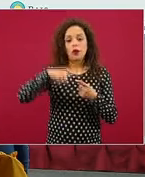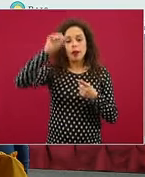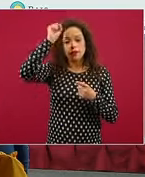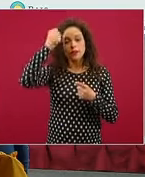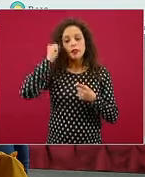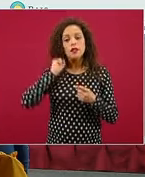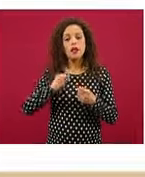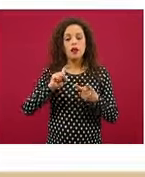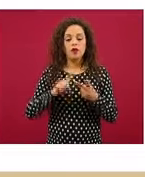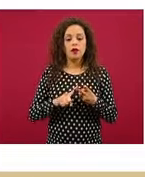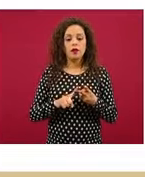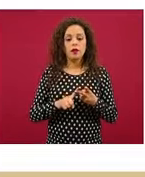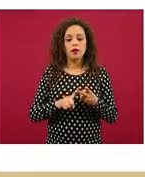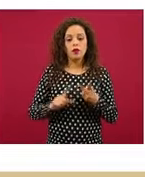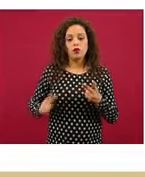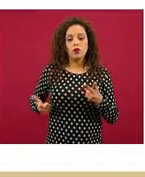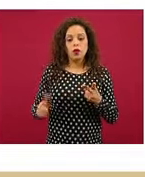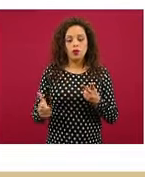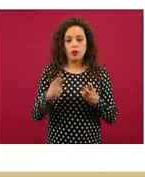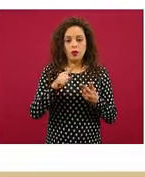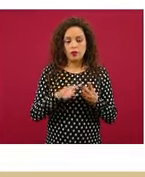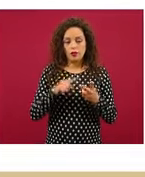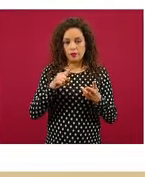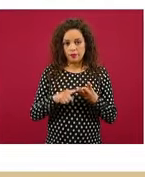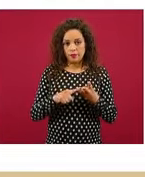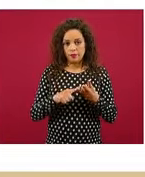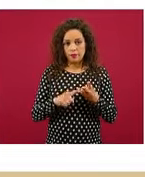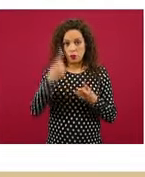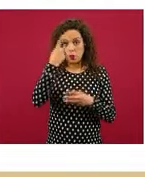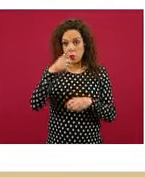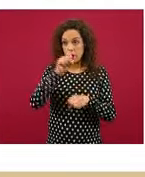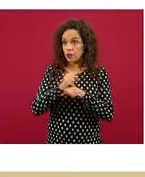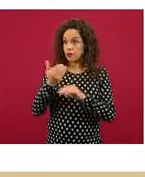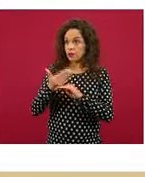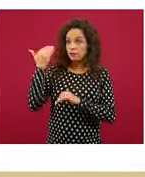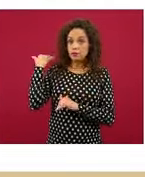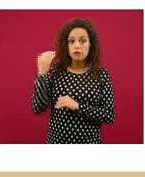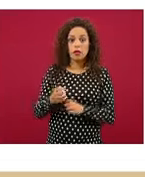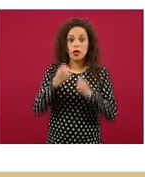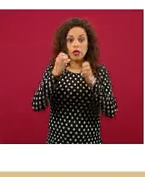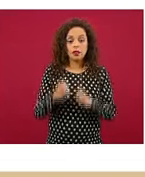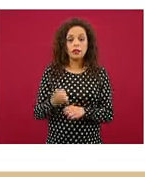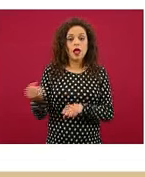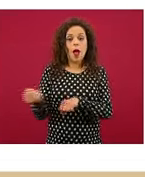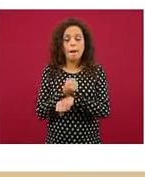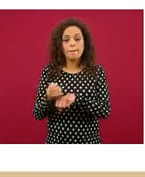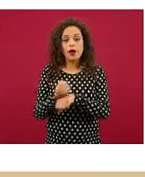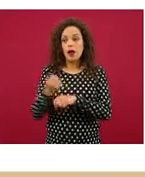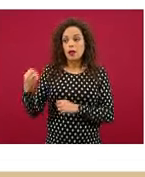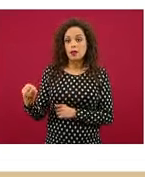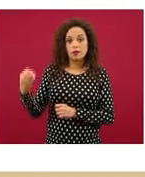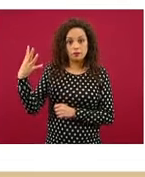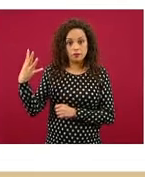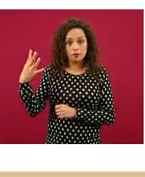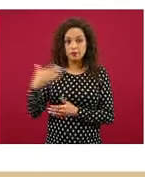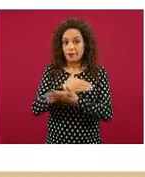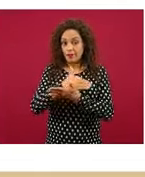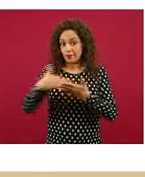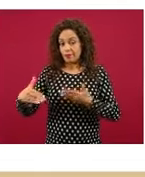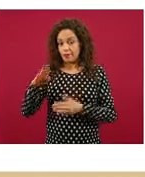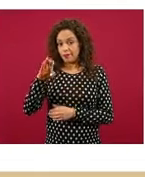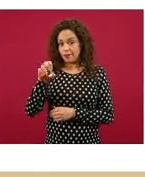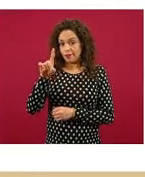y a Guanajuato, que la semana pasada estaban en un nivel de riesgo amarillo, es un nivel de riesgo medio,